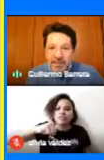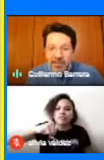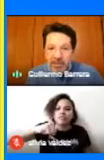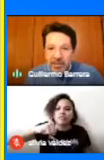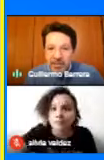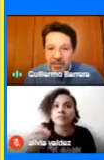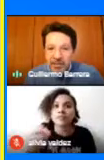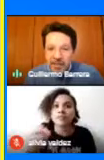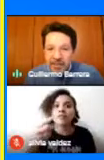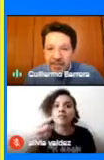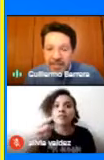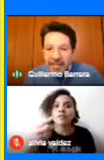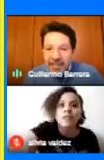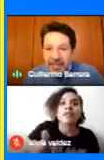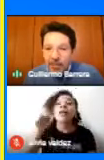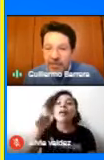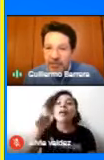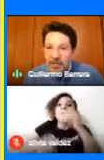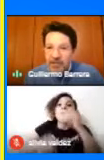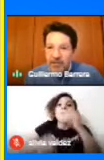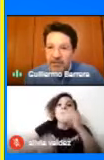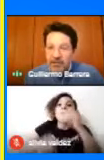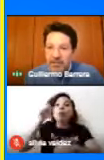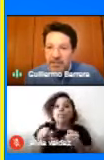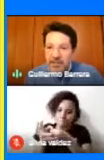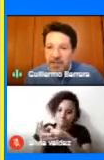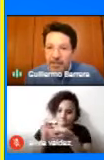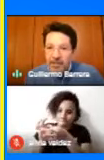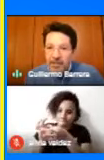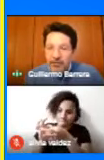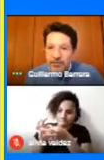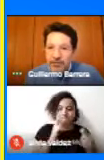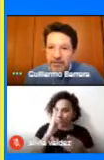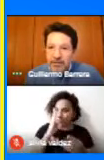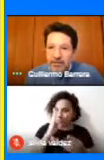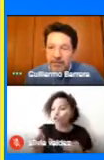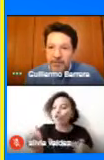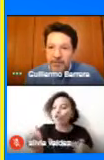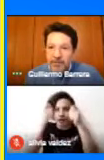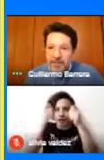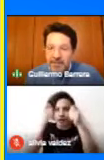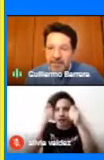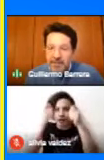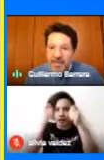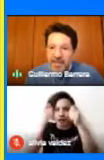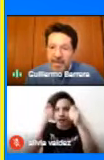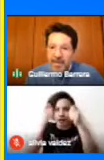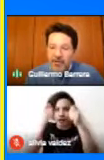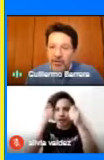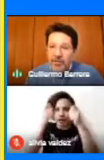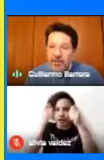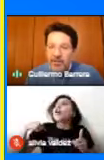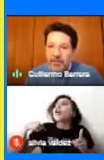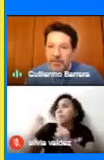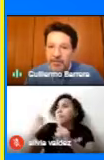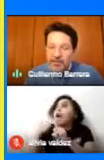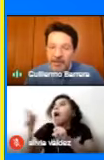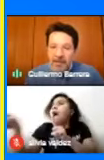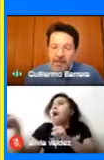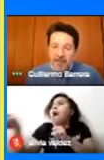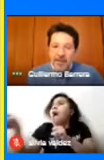de interrelacionarse directamente con el Estado, sin intermediarios. Es decir, que generaran condiciones